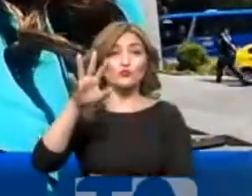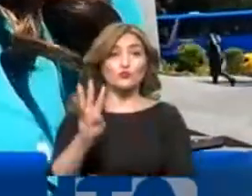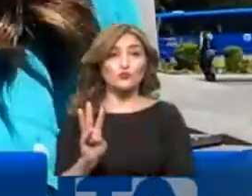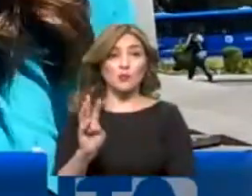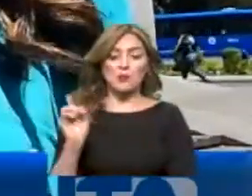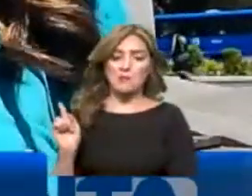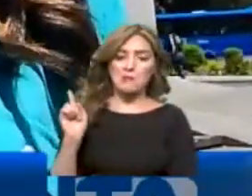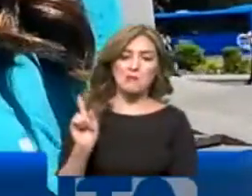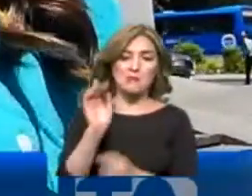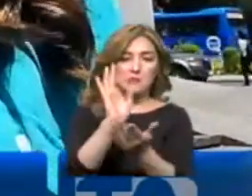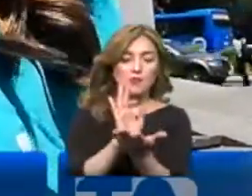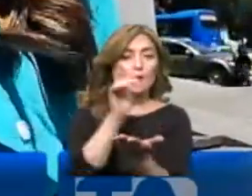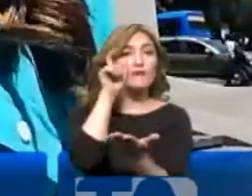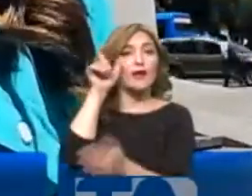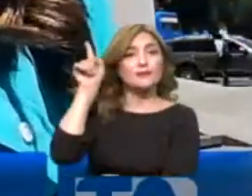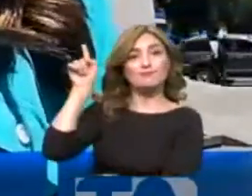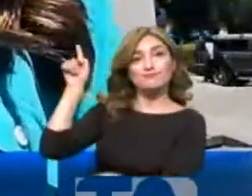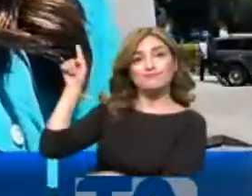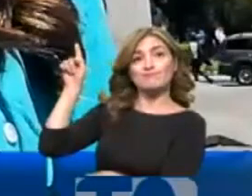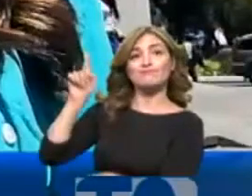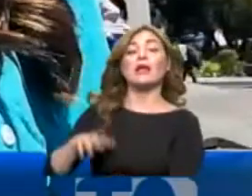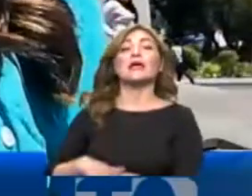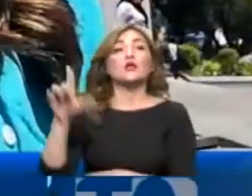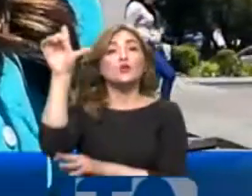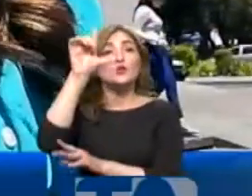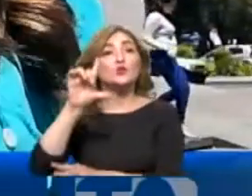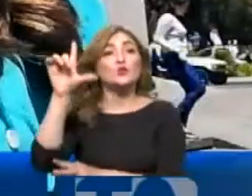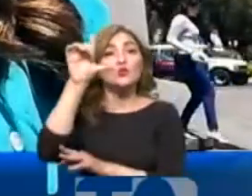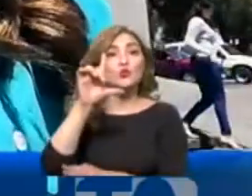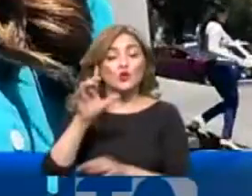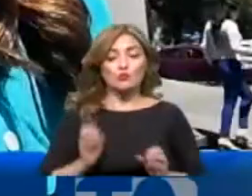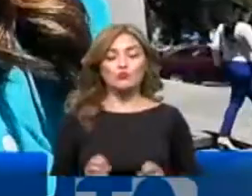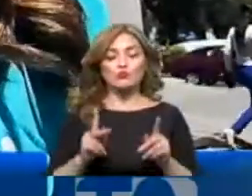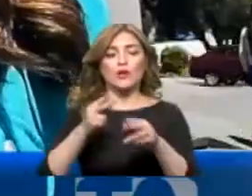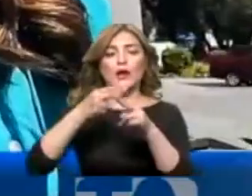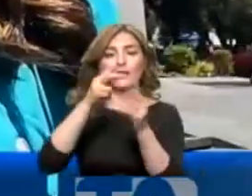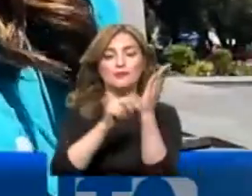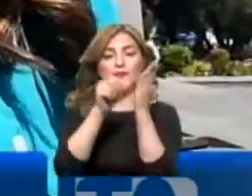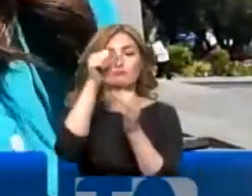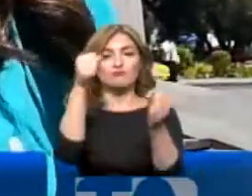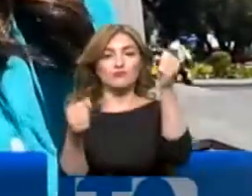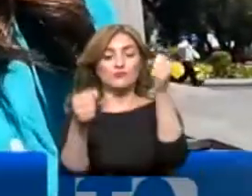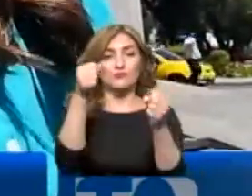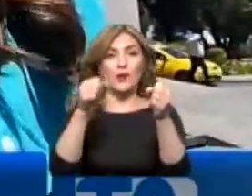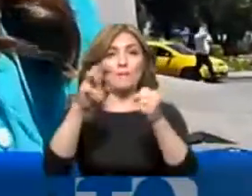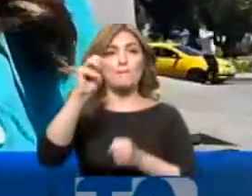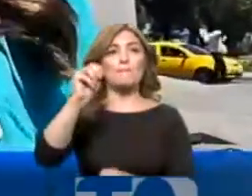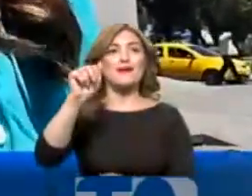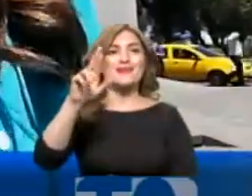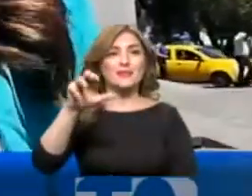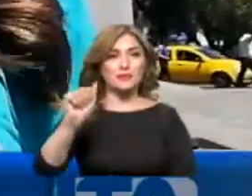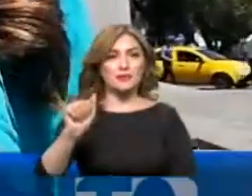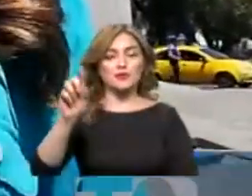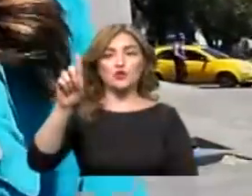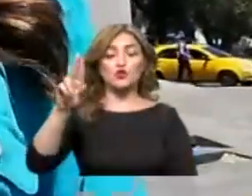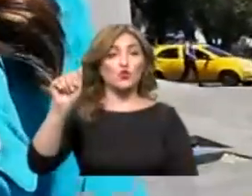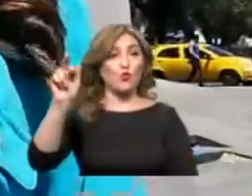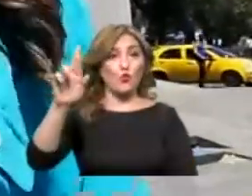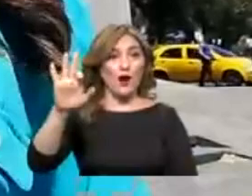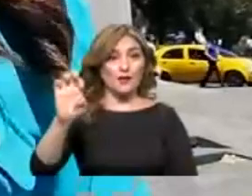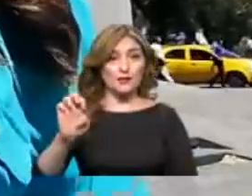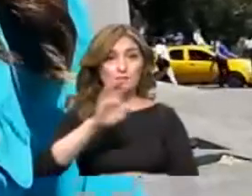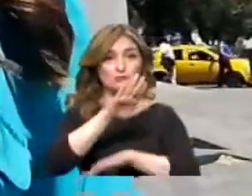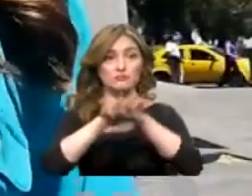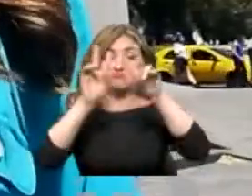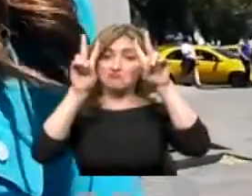rindiendo versiones aquí en la Fiscalía General. Este lunes fue la oportunidad de la exministra de Transporte, María de los Ángeles Duarte, que por segunda ocasión se refirió